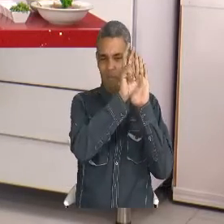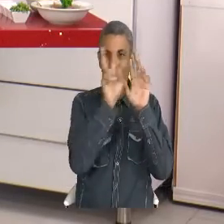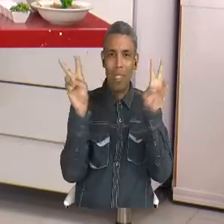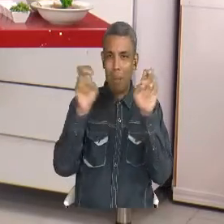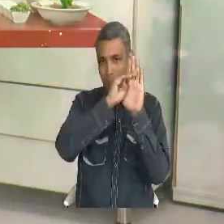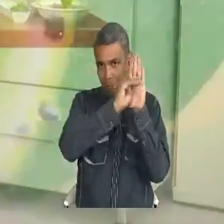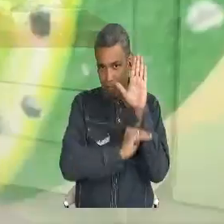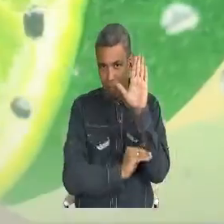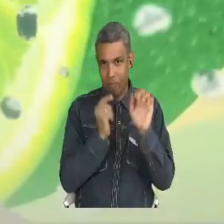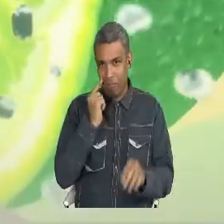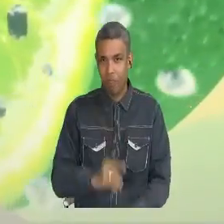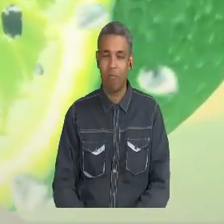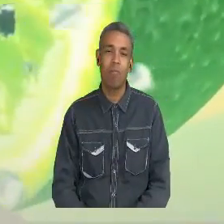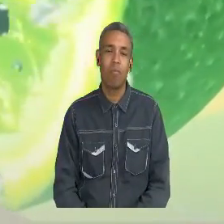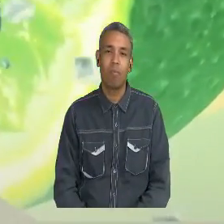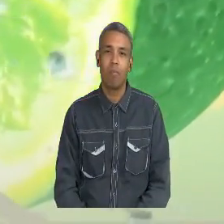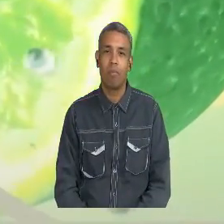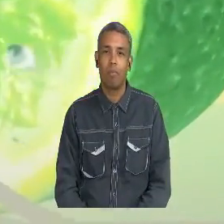Boca?